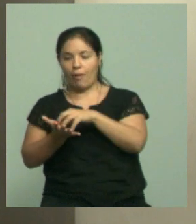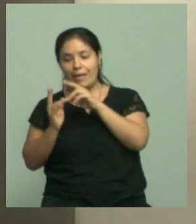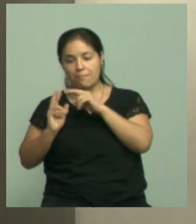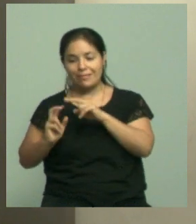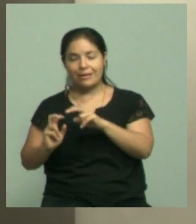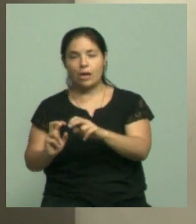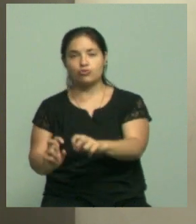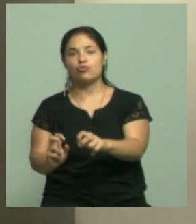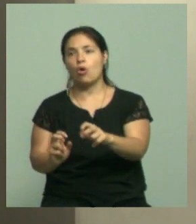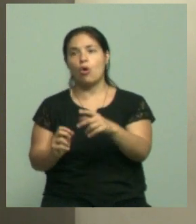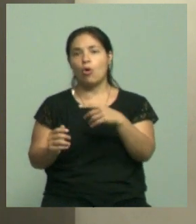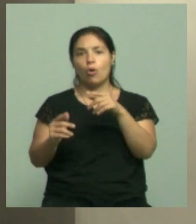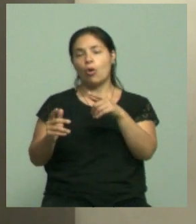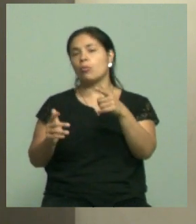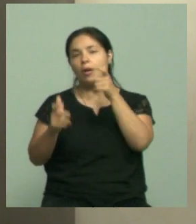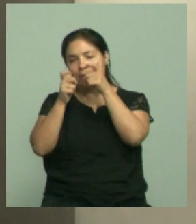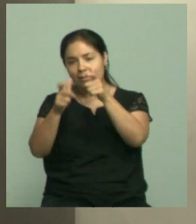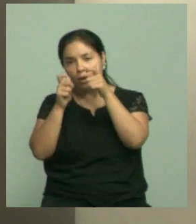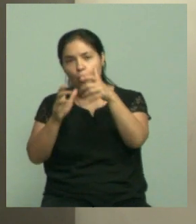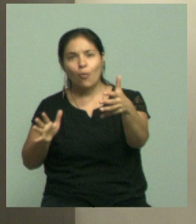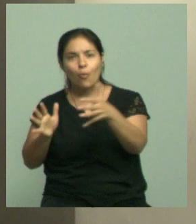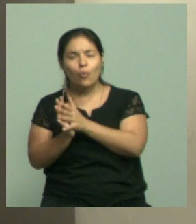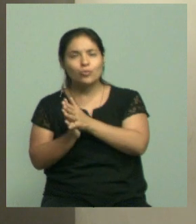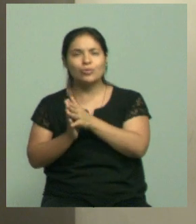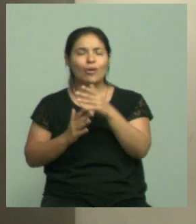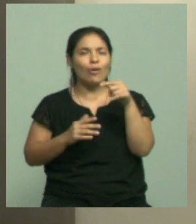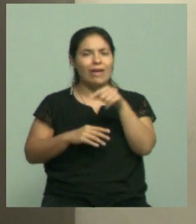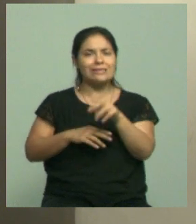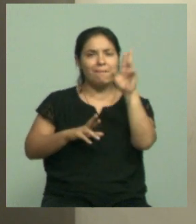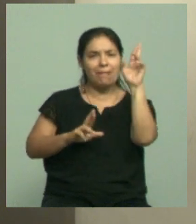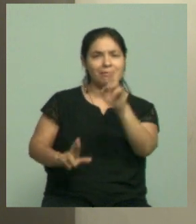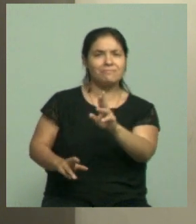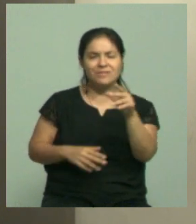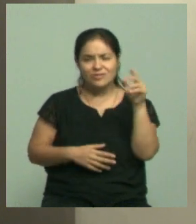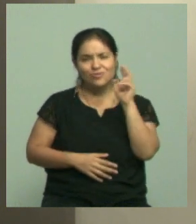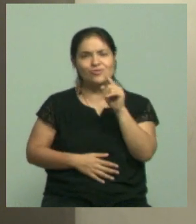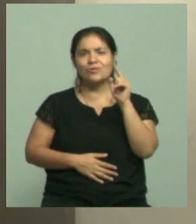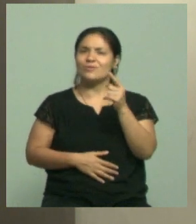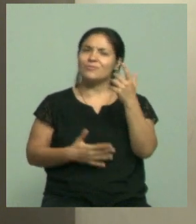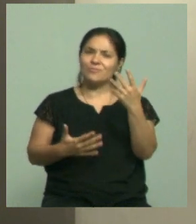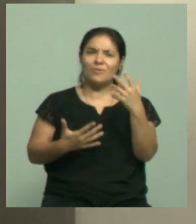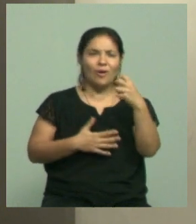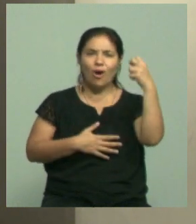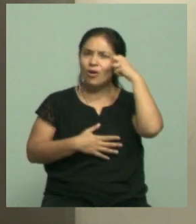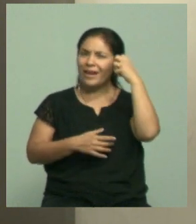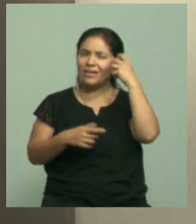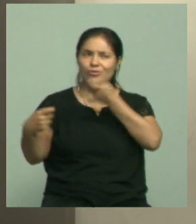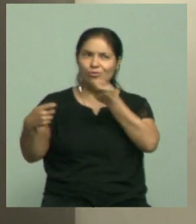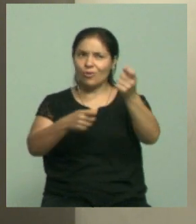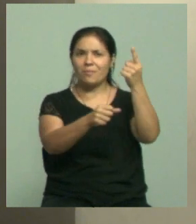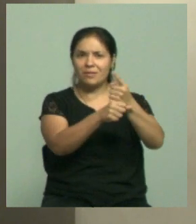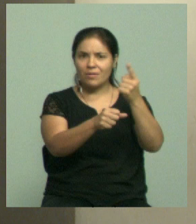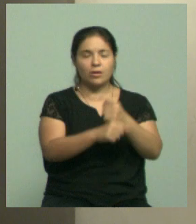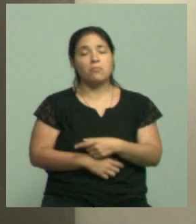o una vigilancia conjunta, etcétera. Técnicamente eso es algo que tiene que pasar por el Congreso, no Claro. es una potestad